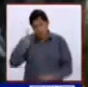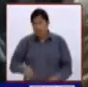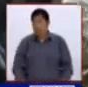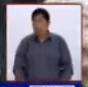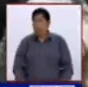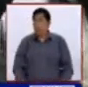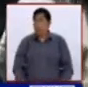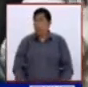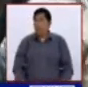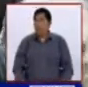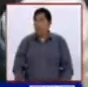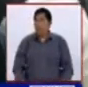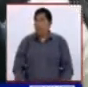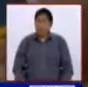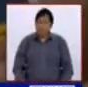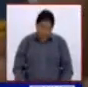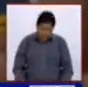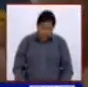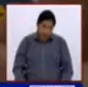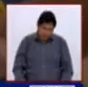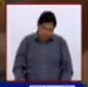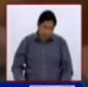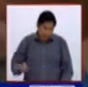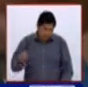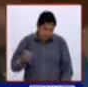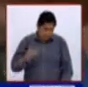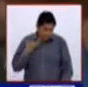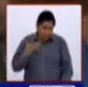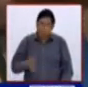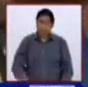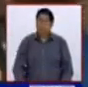Ya se han enterado lastimosamente.